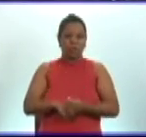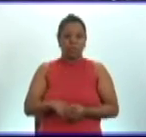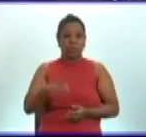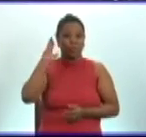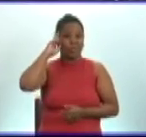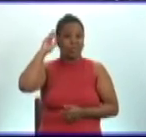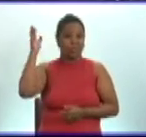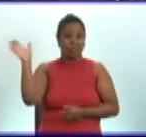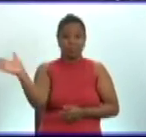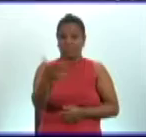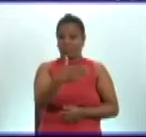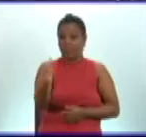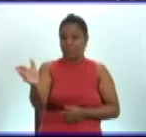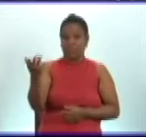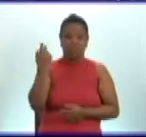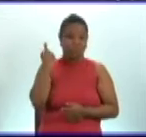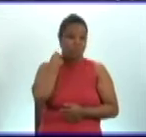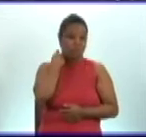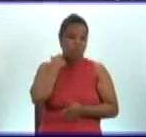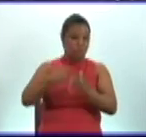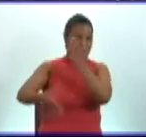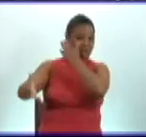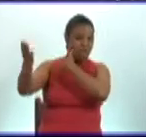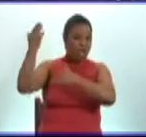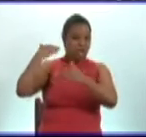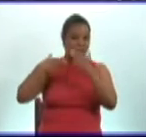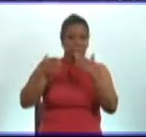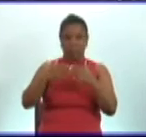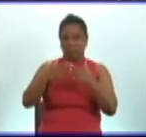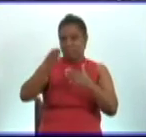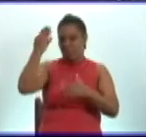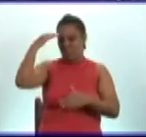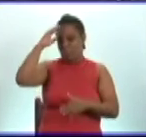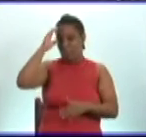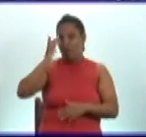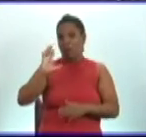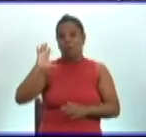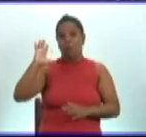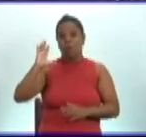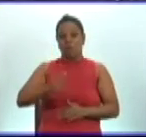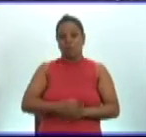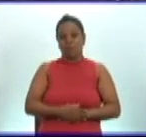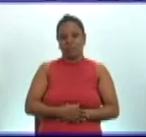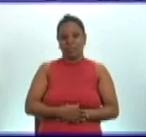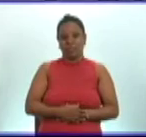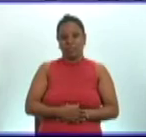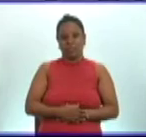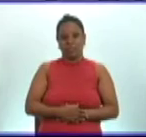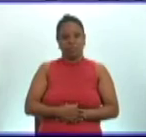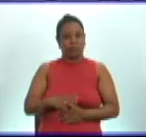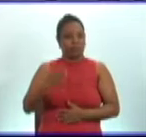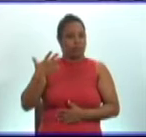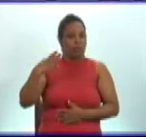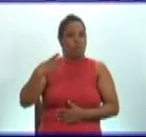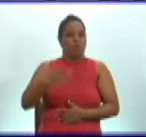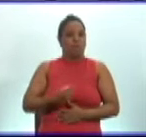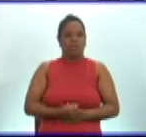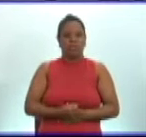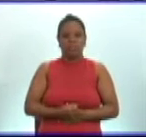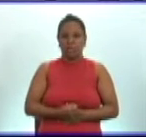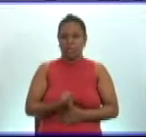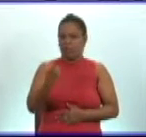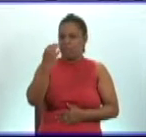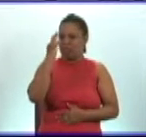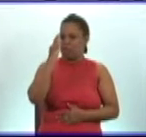dado hacía unos años atrás en Puerto Príncipe. ¡Oh! Se hizo el ofendido y fue a batirse en duelo